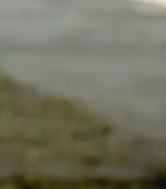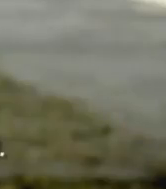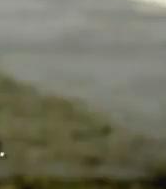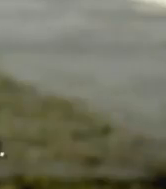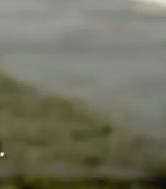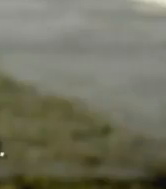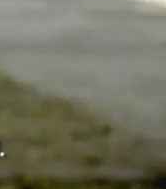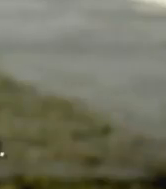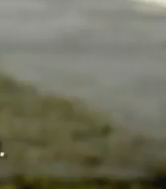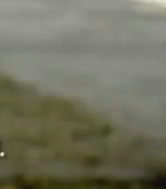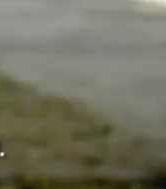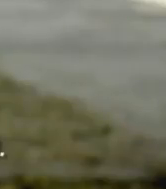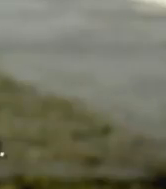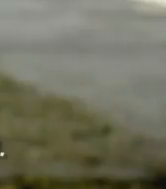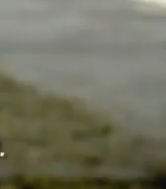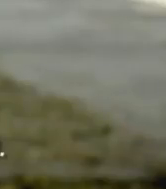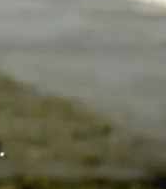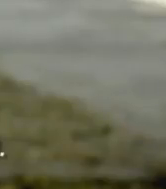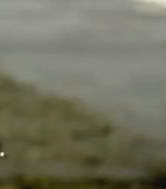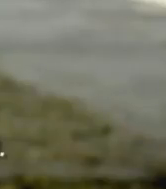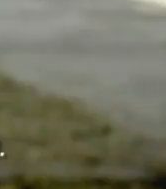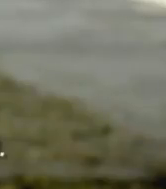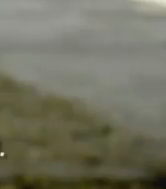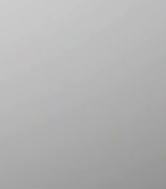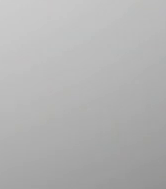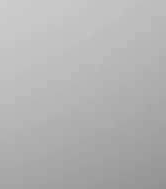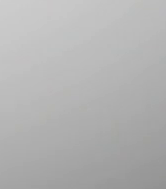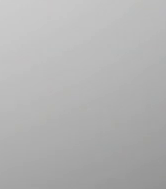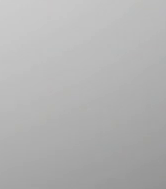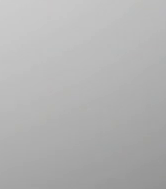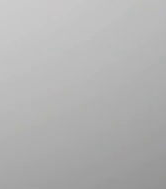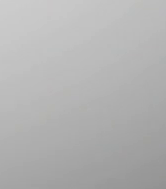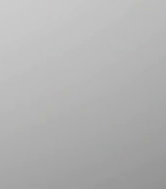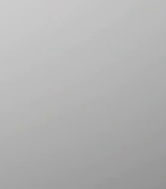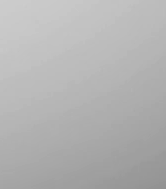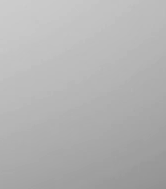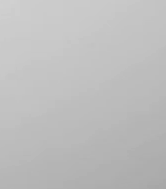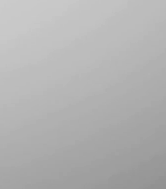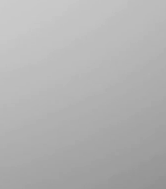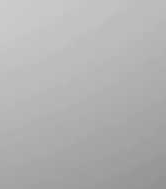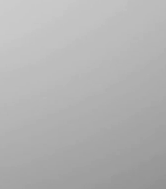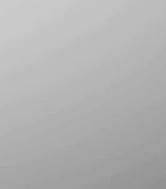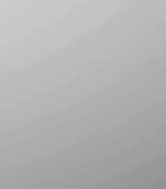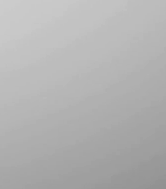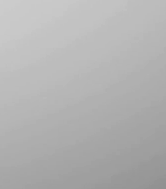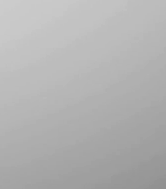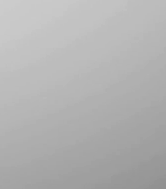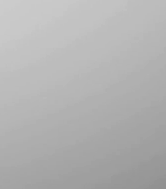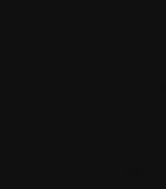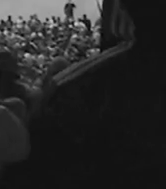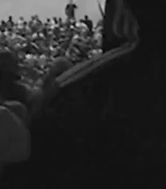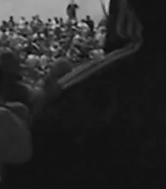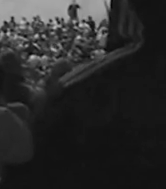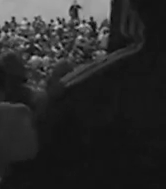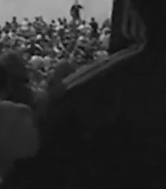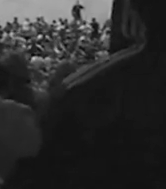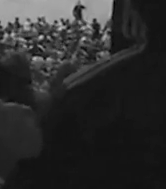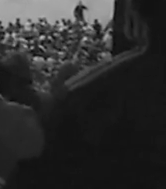logrado tener este mantenimiento a través del programa Escuelas al 100. Secretaría de Educación Pública, Gobierno de la República.